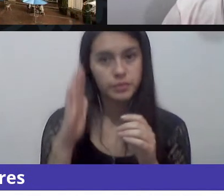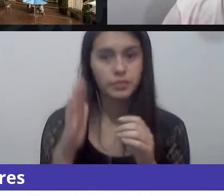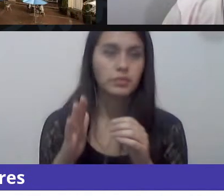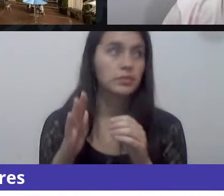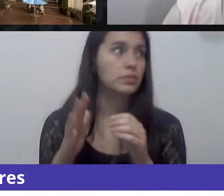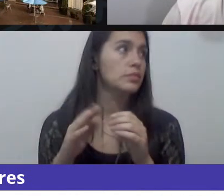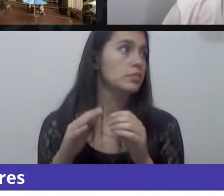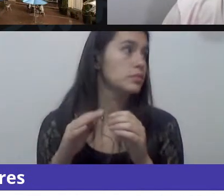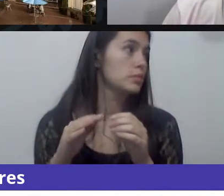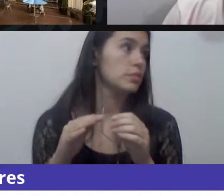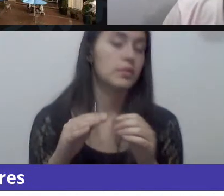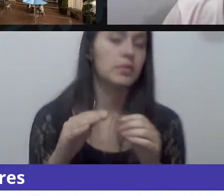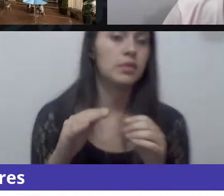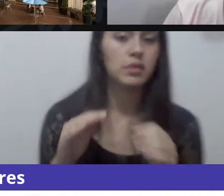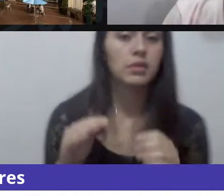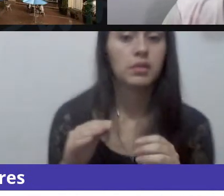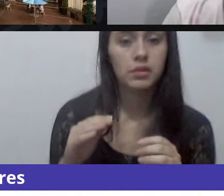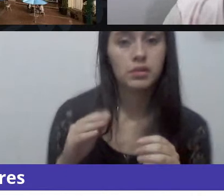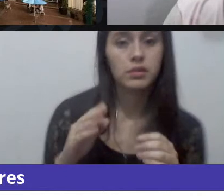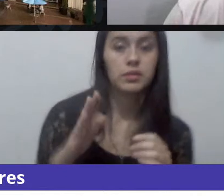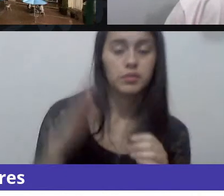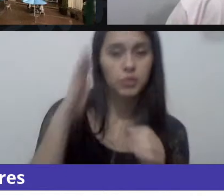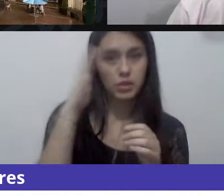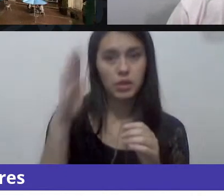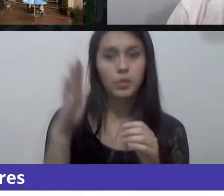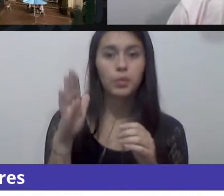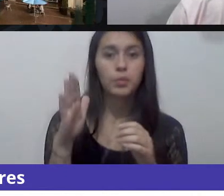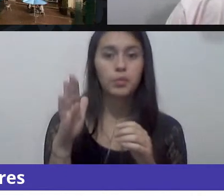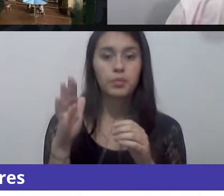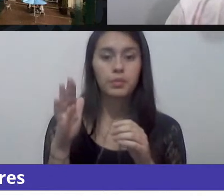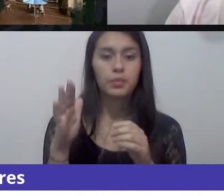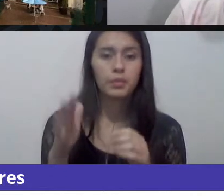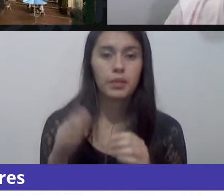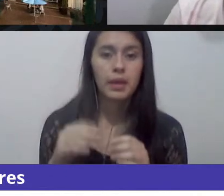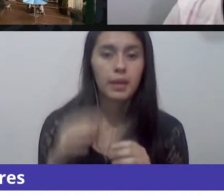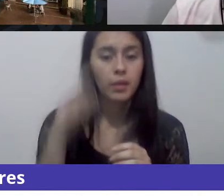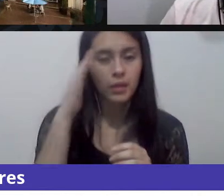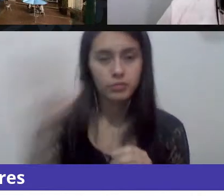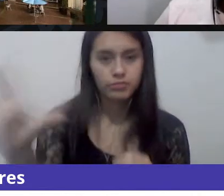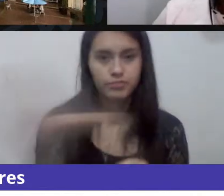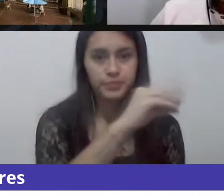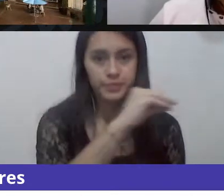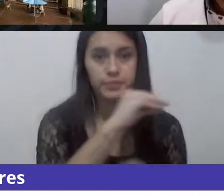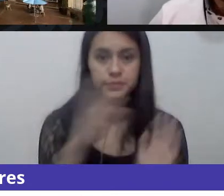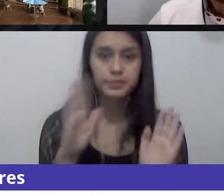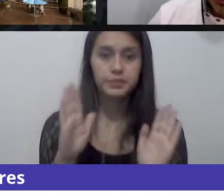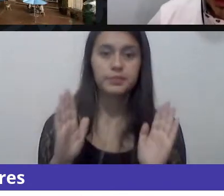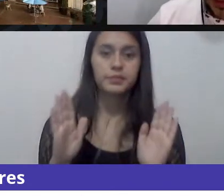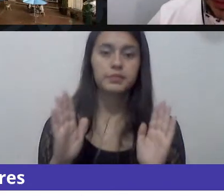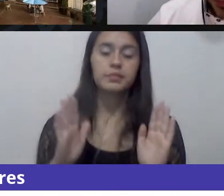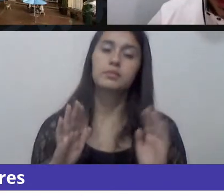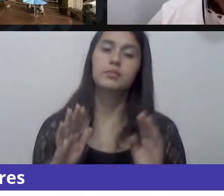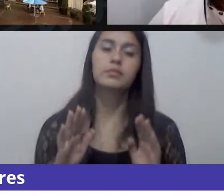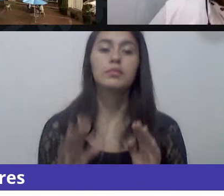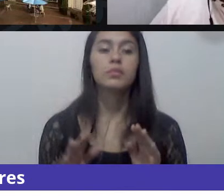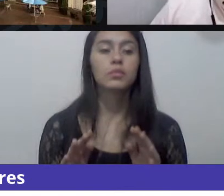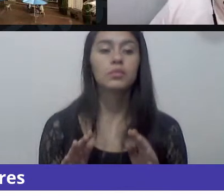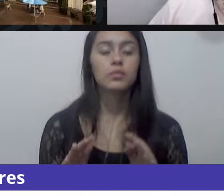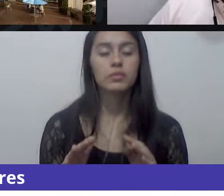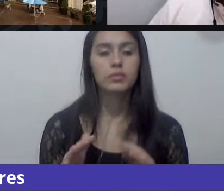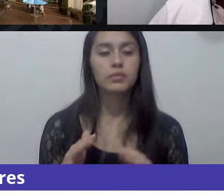ya lo hacemos, ya les voy a contar cómo se hace. Un saludo para todos, antes de que George, un saludo para todos,